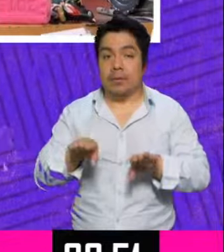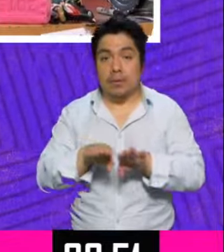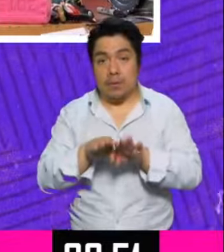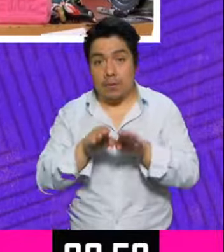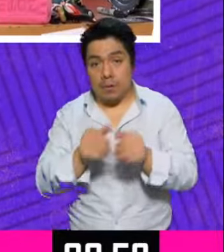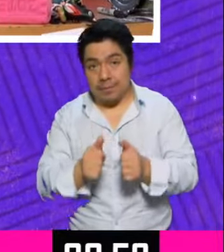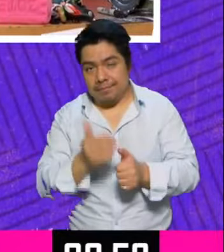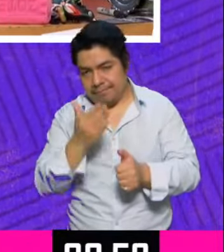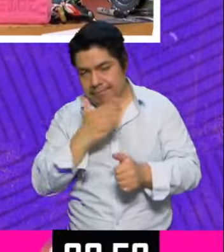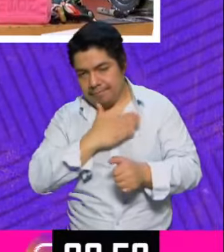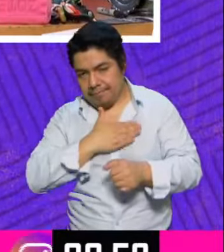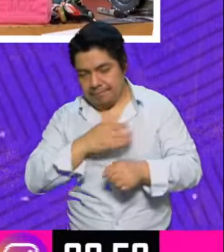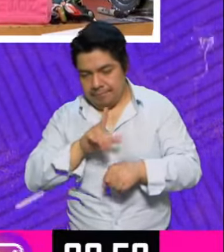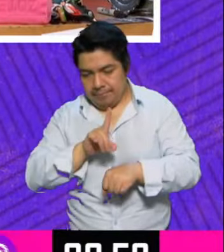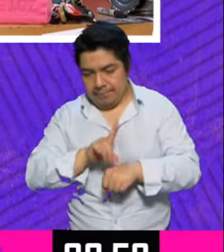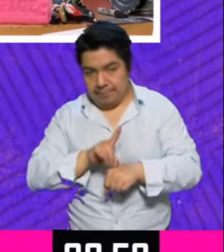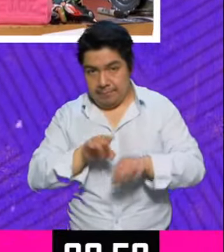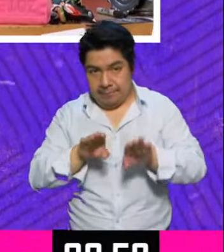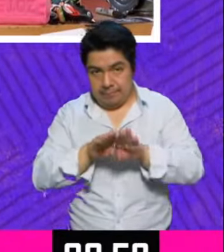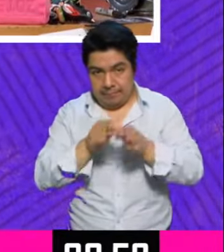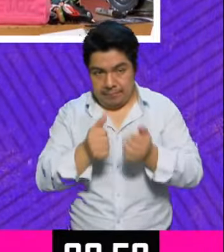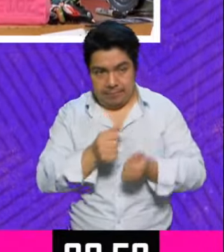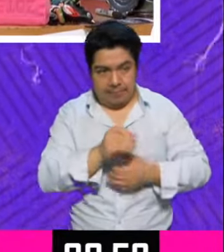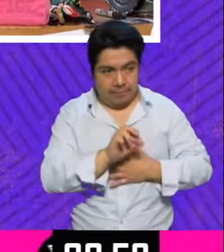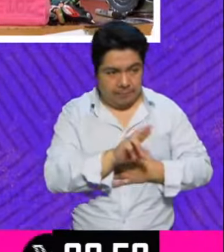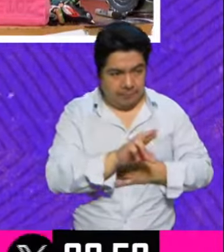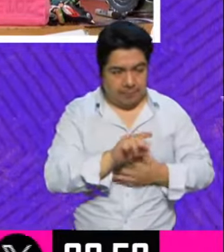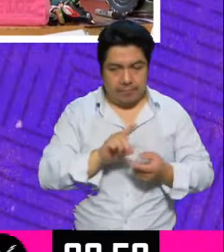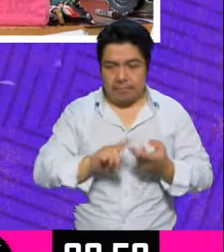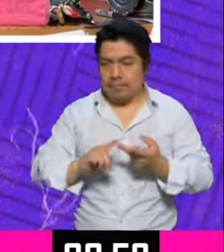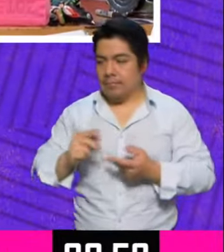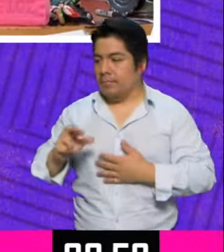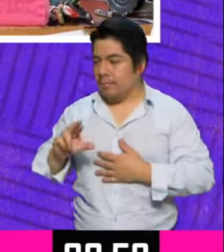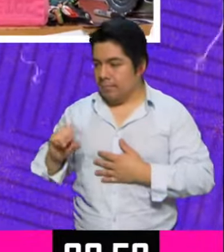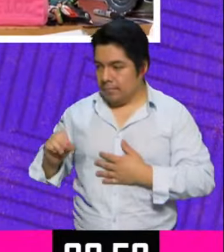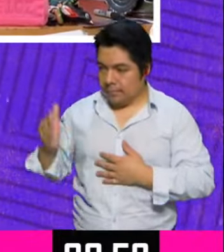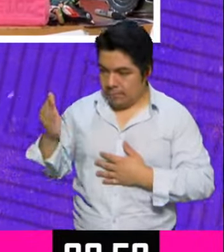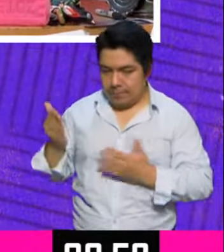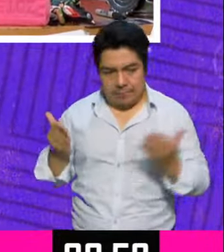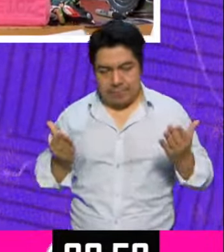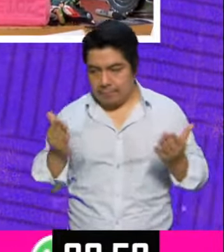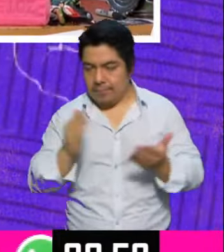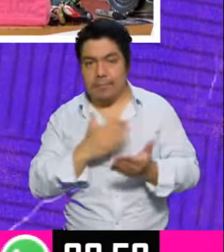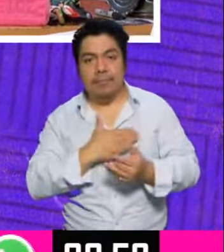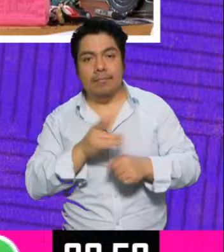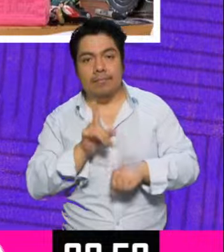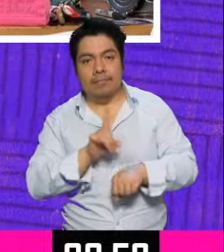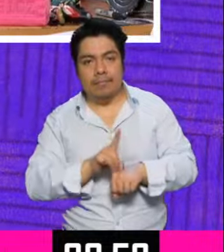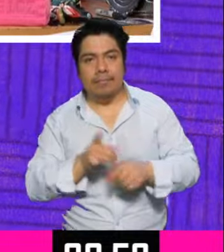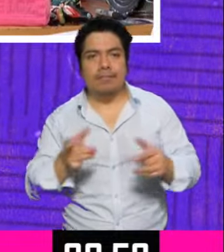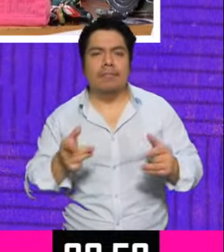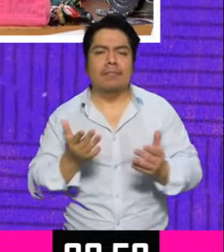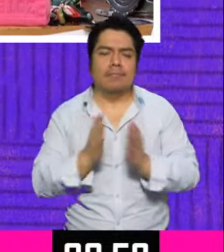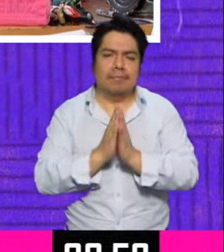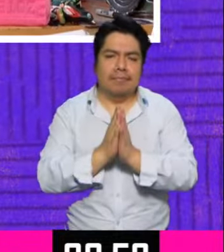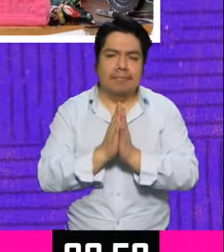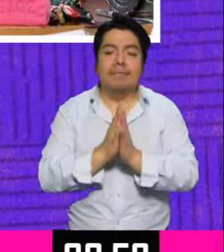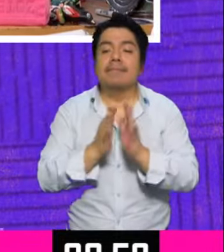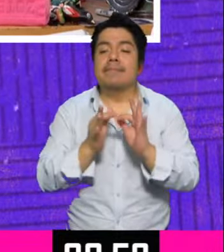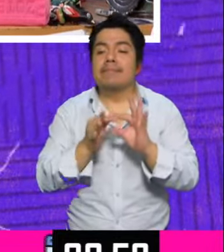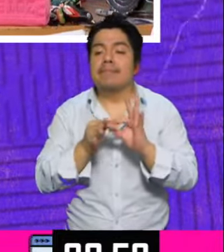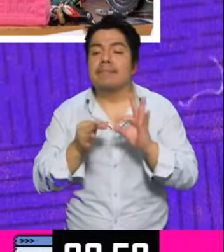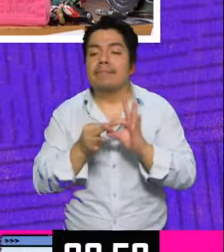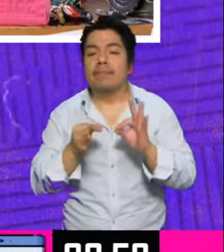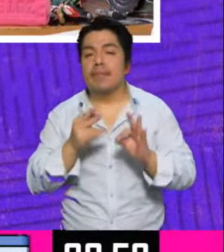días Hola Buenos días Charro Buenos días A sus órdenes pues adelante platícanos todo esto